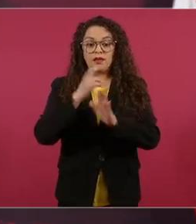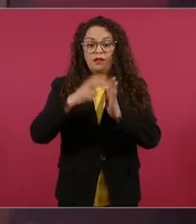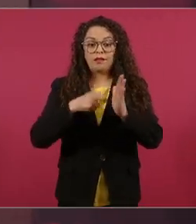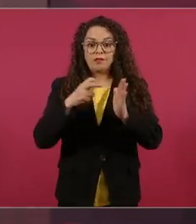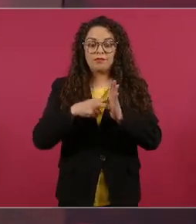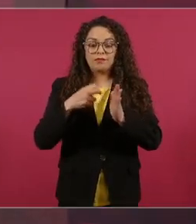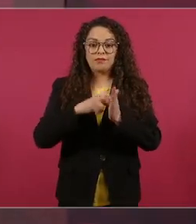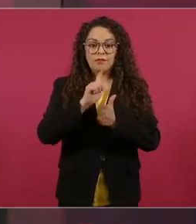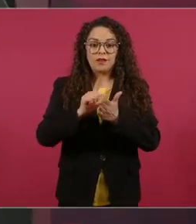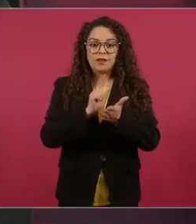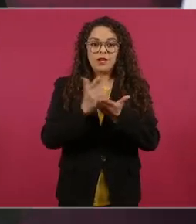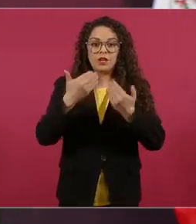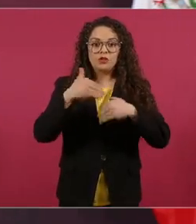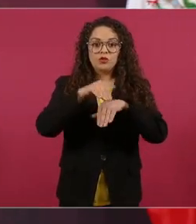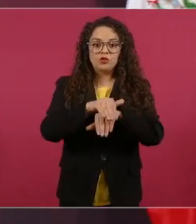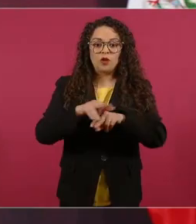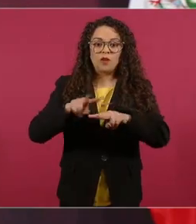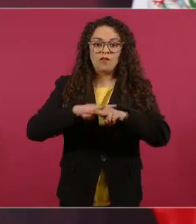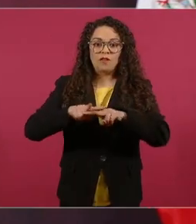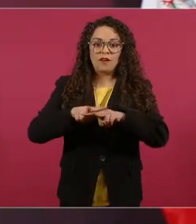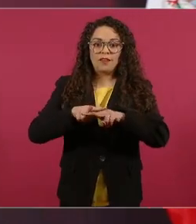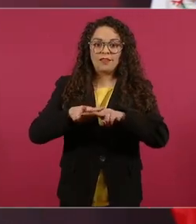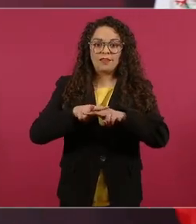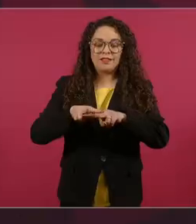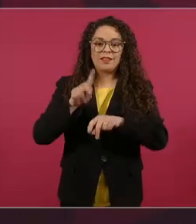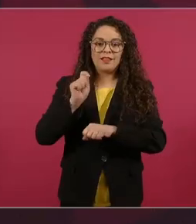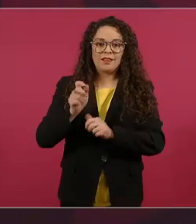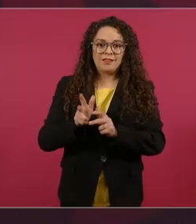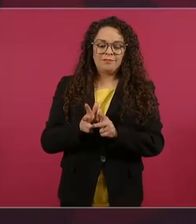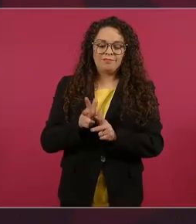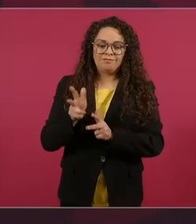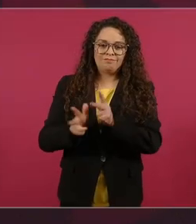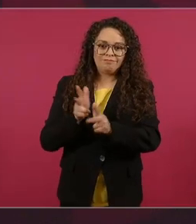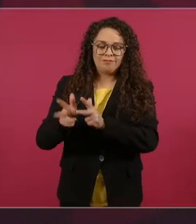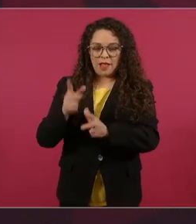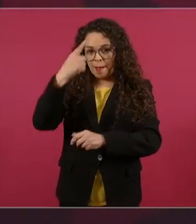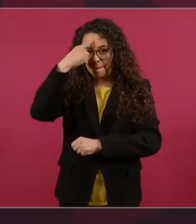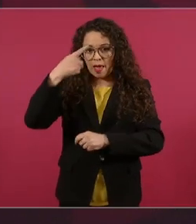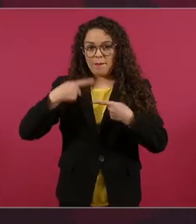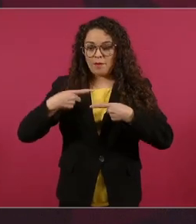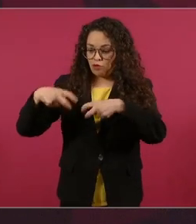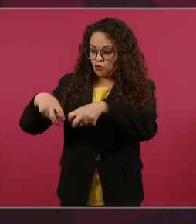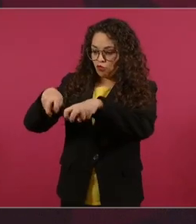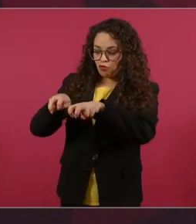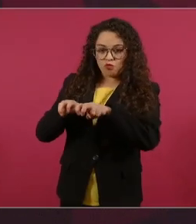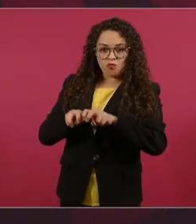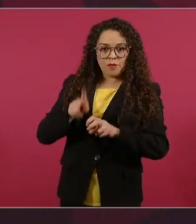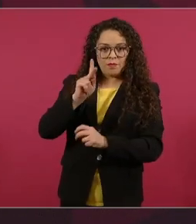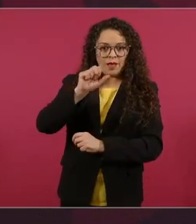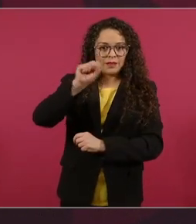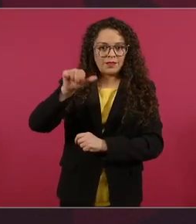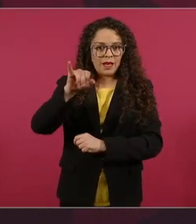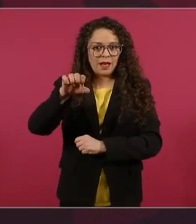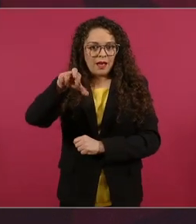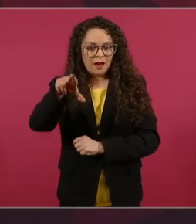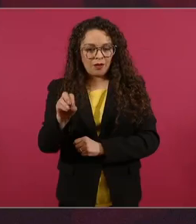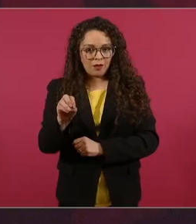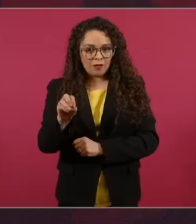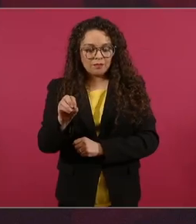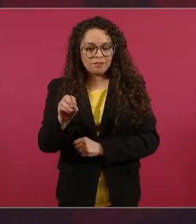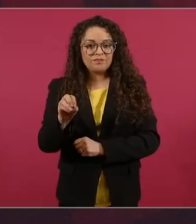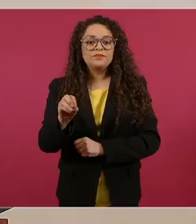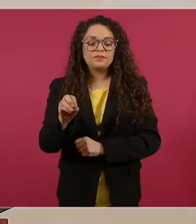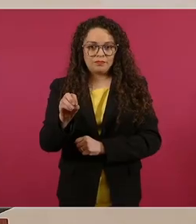trenes de pasajeros. Le vamos a pedir que nos